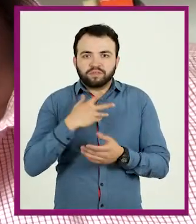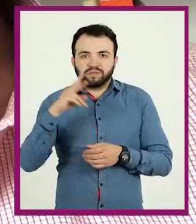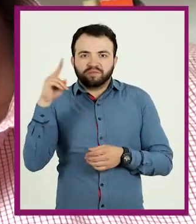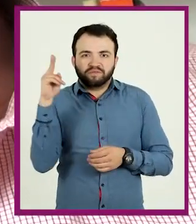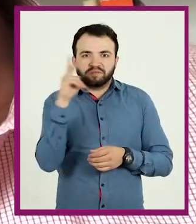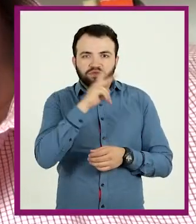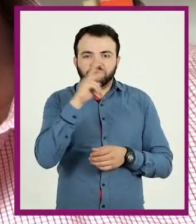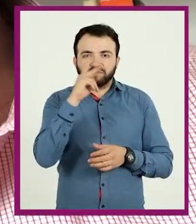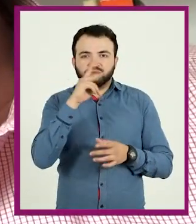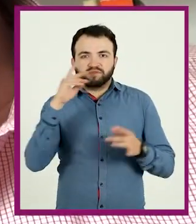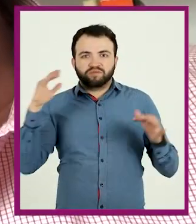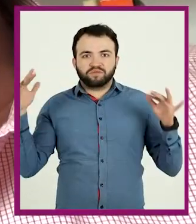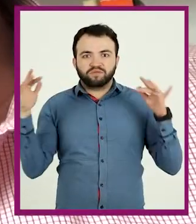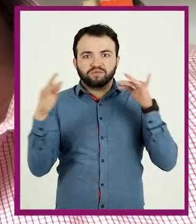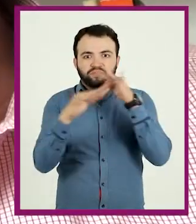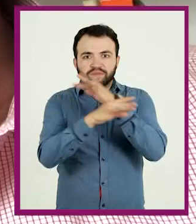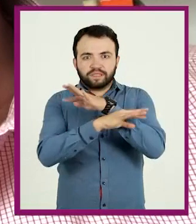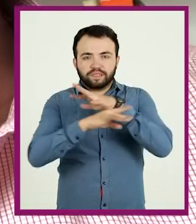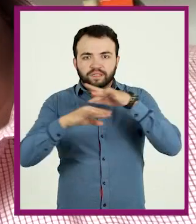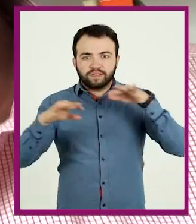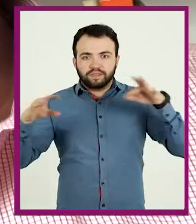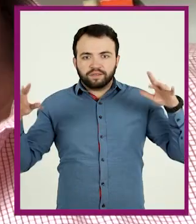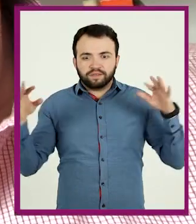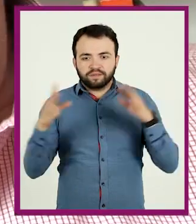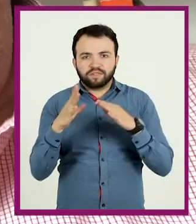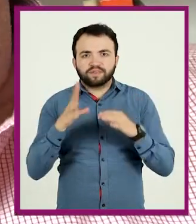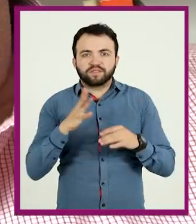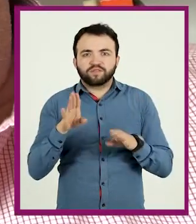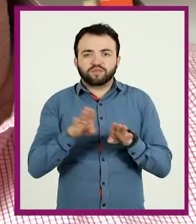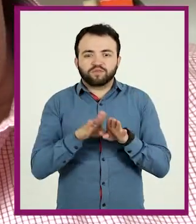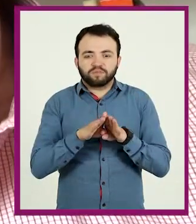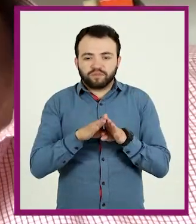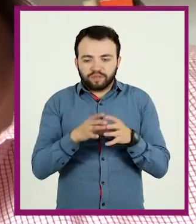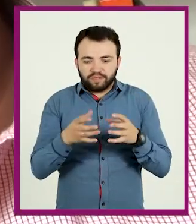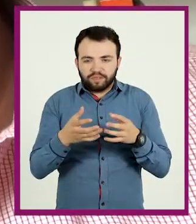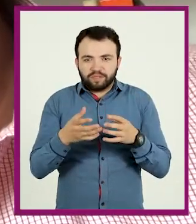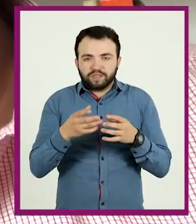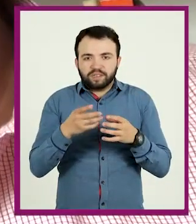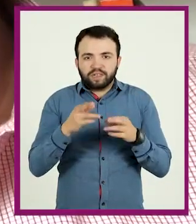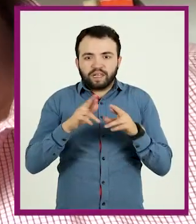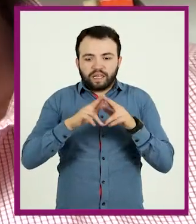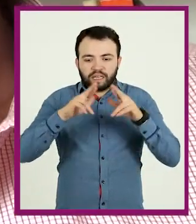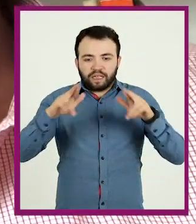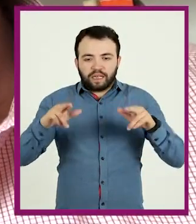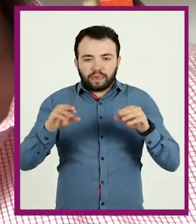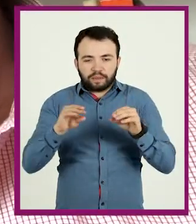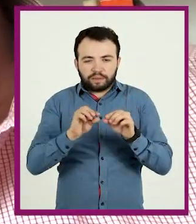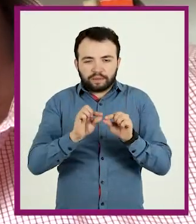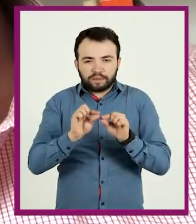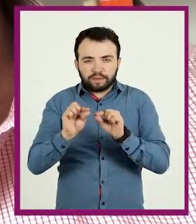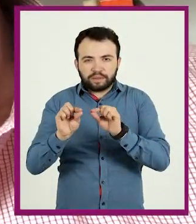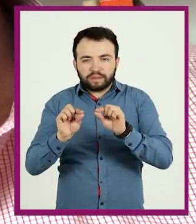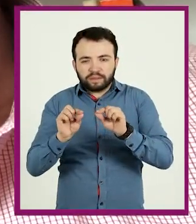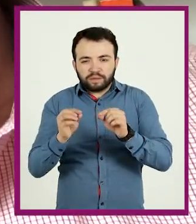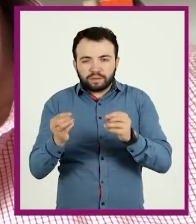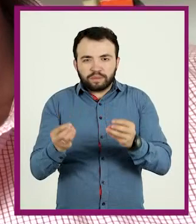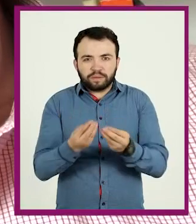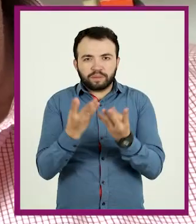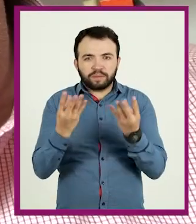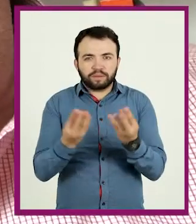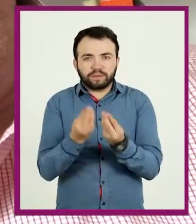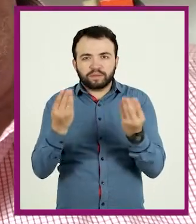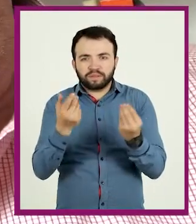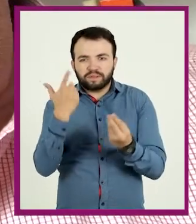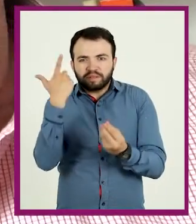El viento hacía correr a ras de suelo un polvillo de hielo. El más delgado de los 4, en